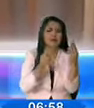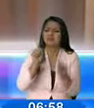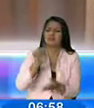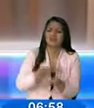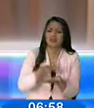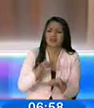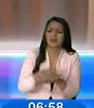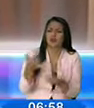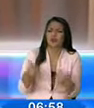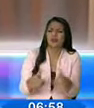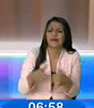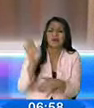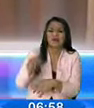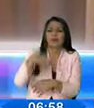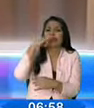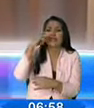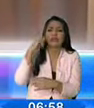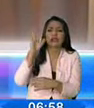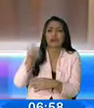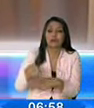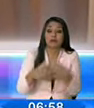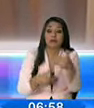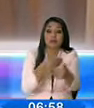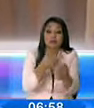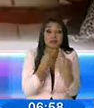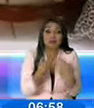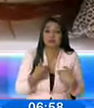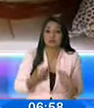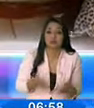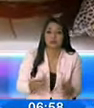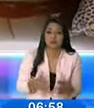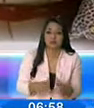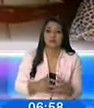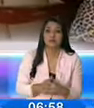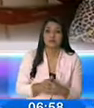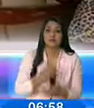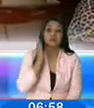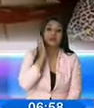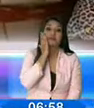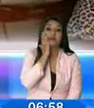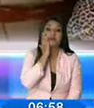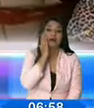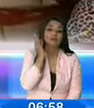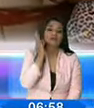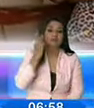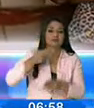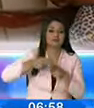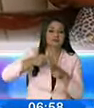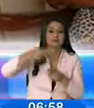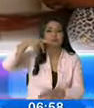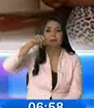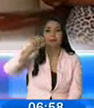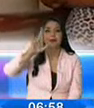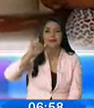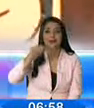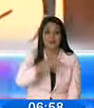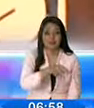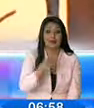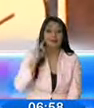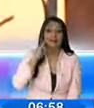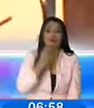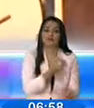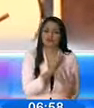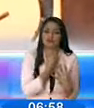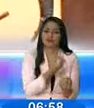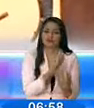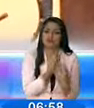Y de ahí en adelante el señor no pronunció ni una sola palabra. Su madre es la señora Patricia Samaniego, con quien más conversó sobre el tema, pero indica